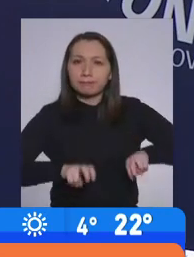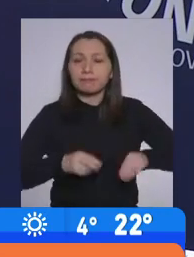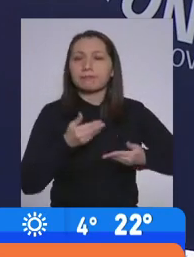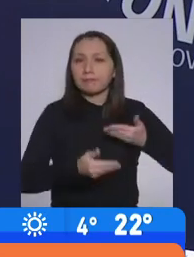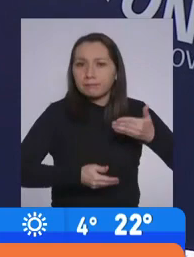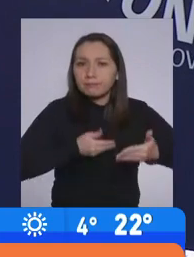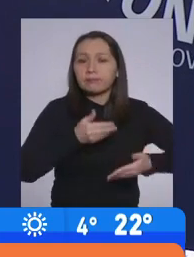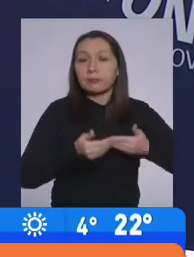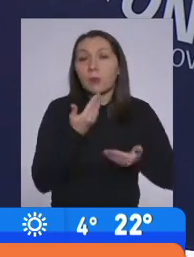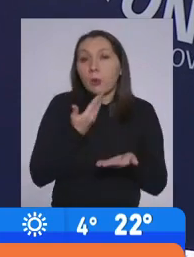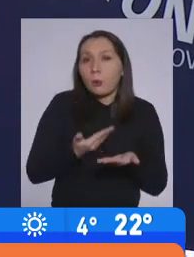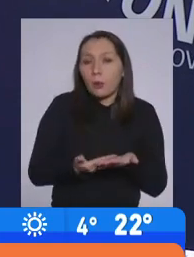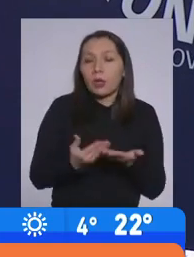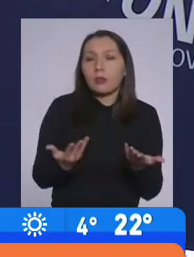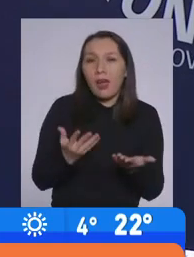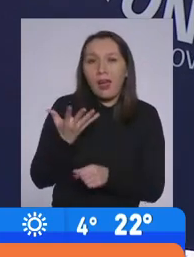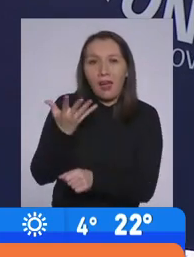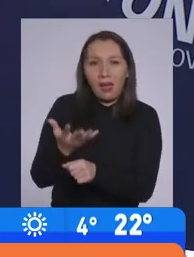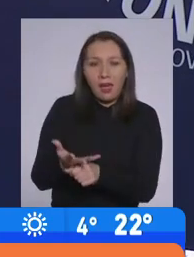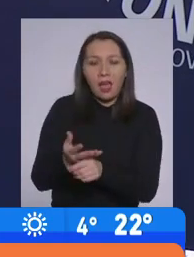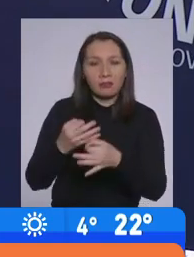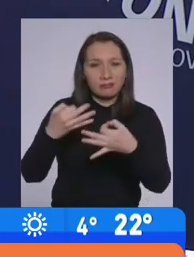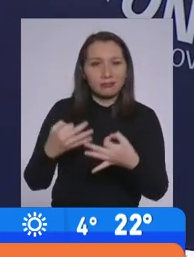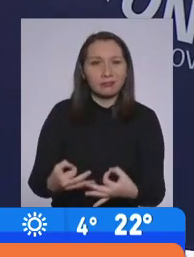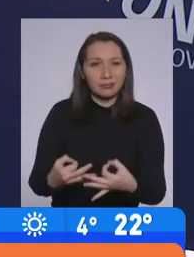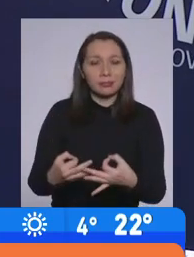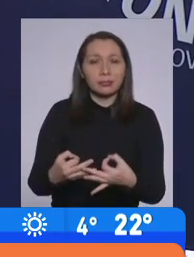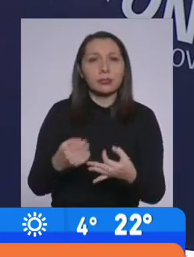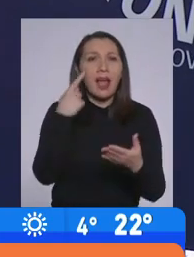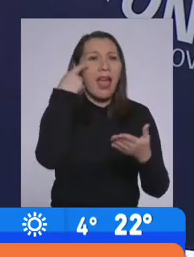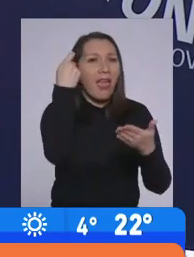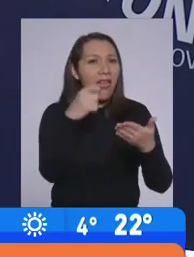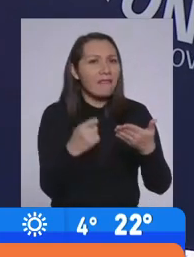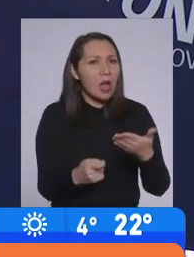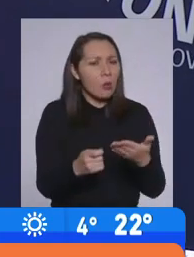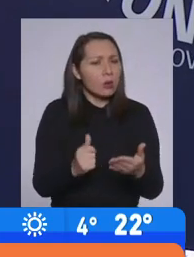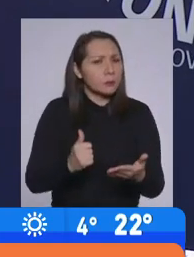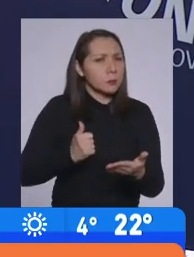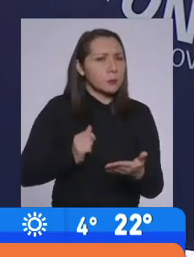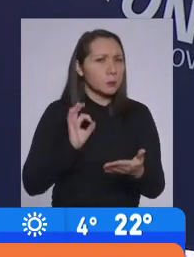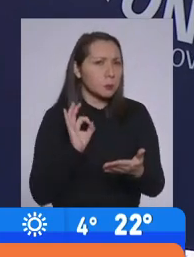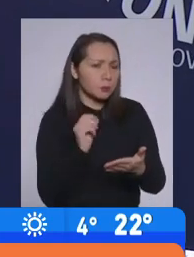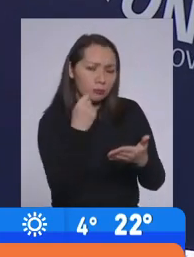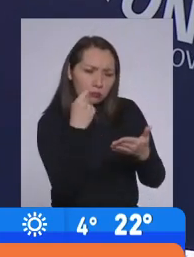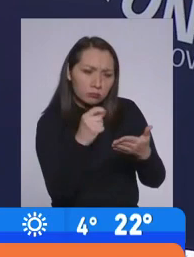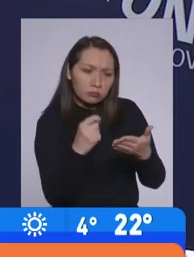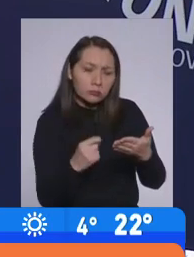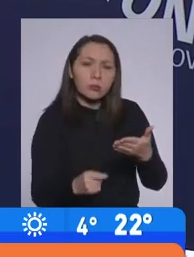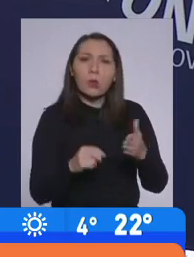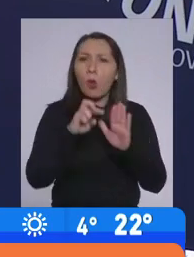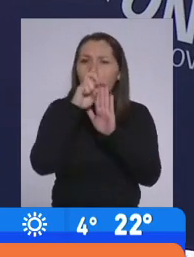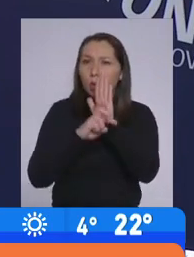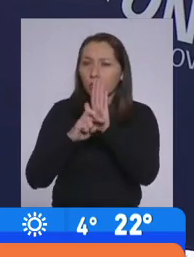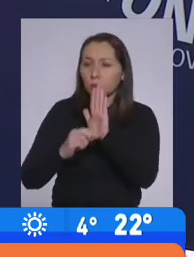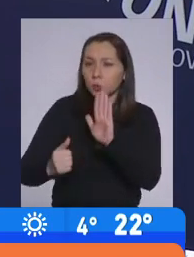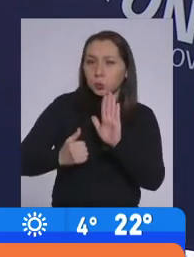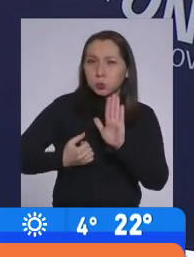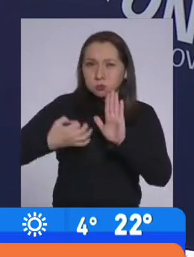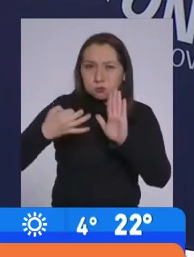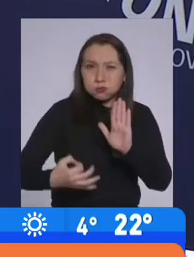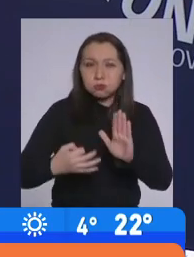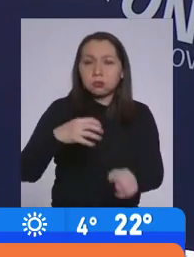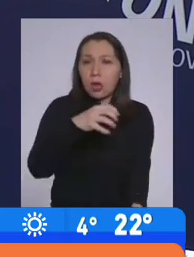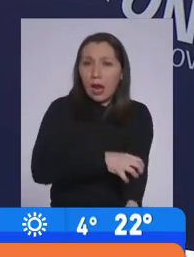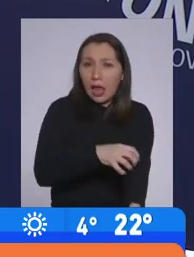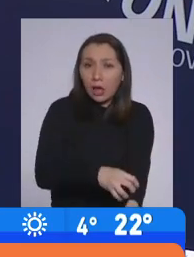en la medida de que tengamos una evaluación muy estricta de los parámetros con protocolos muy estrictas en la región